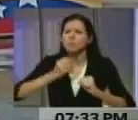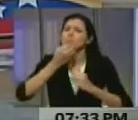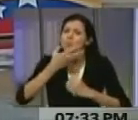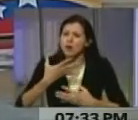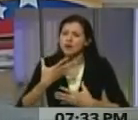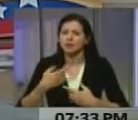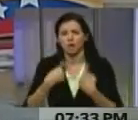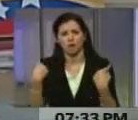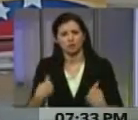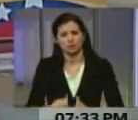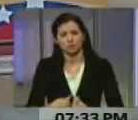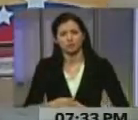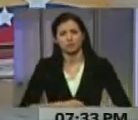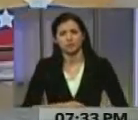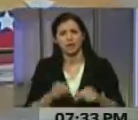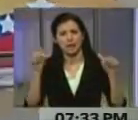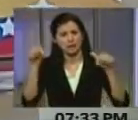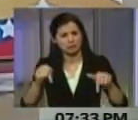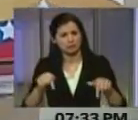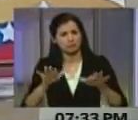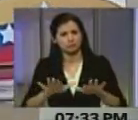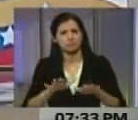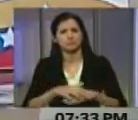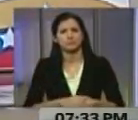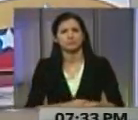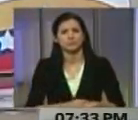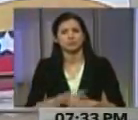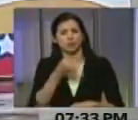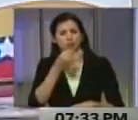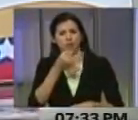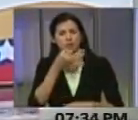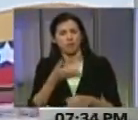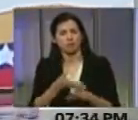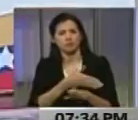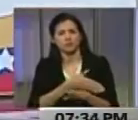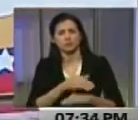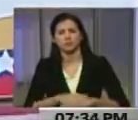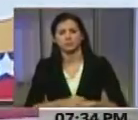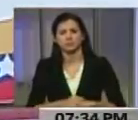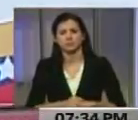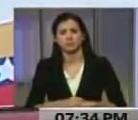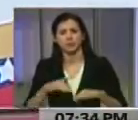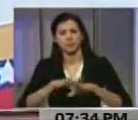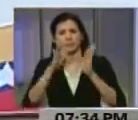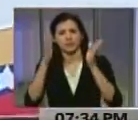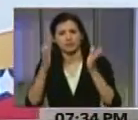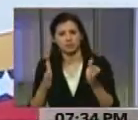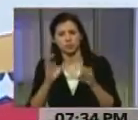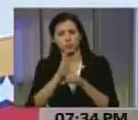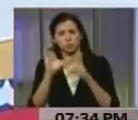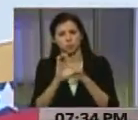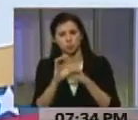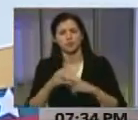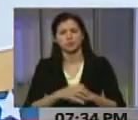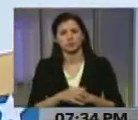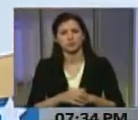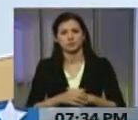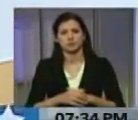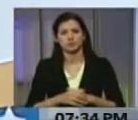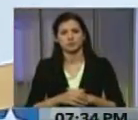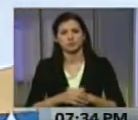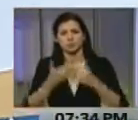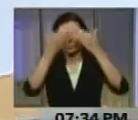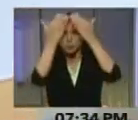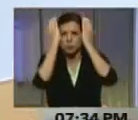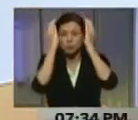Aquí estamos precisamente, ¿no? Lo que estaba hablando con nuestro ministro de Cultura, Freddy